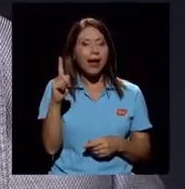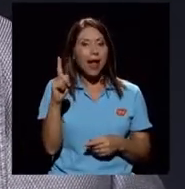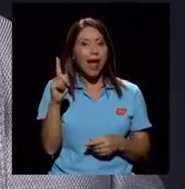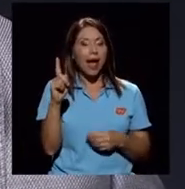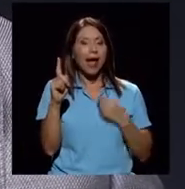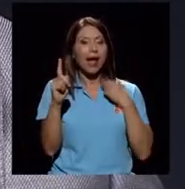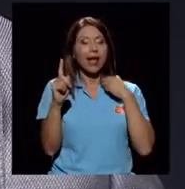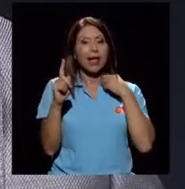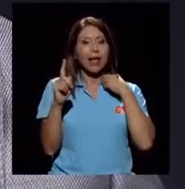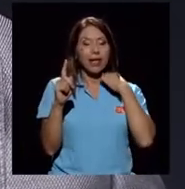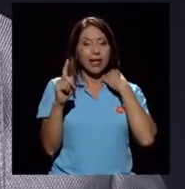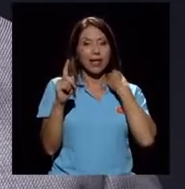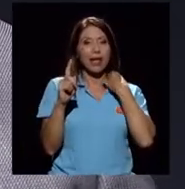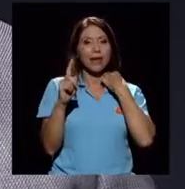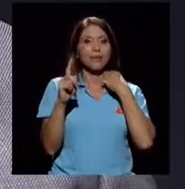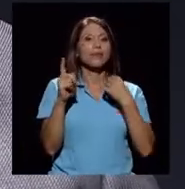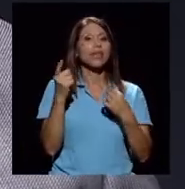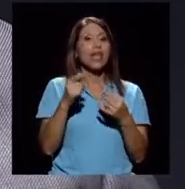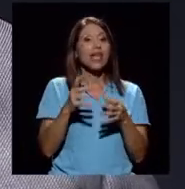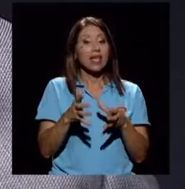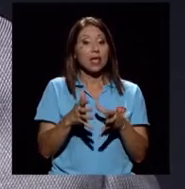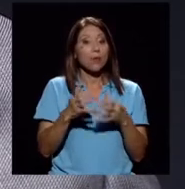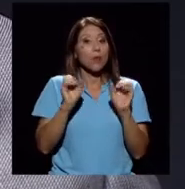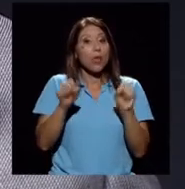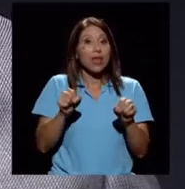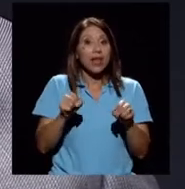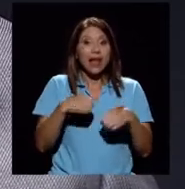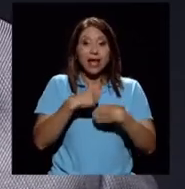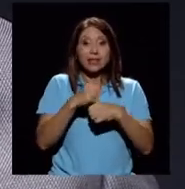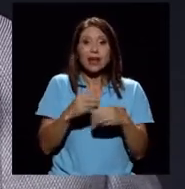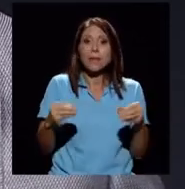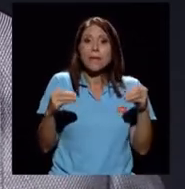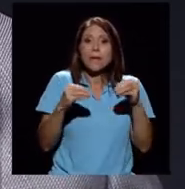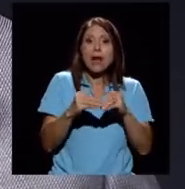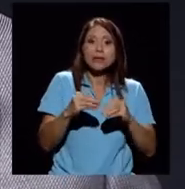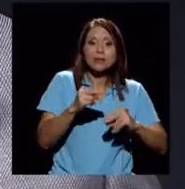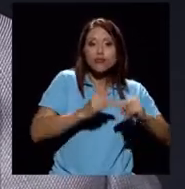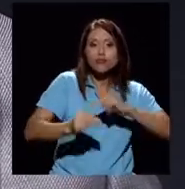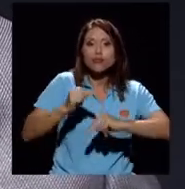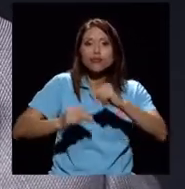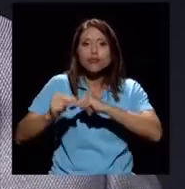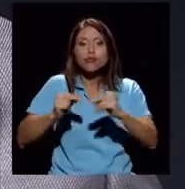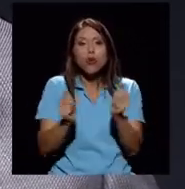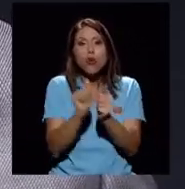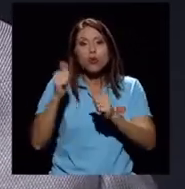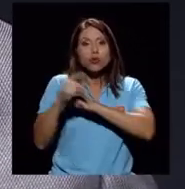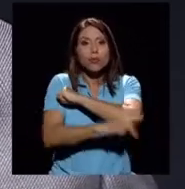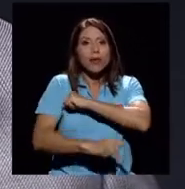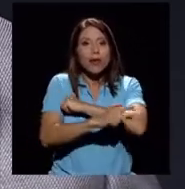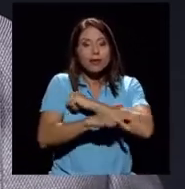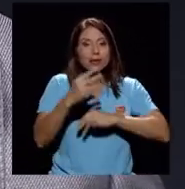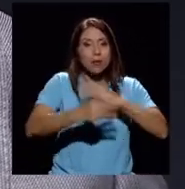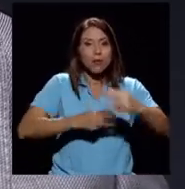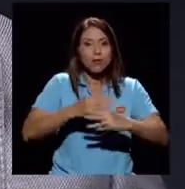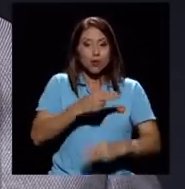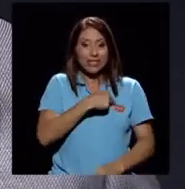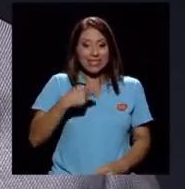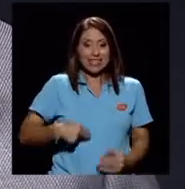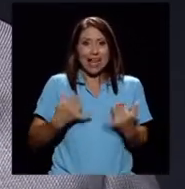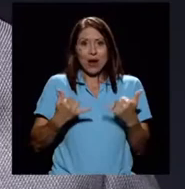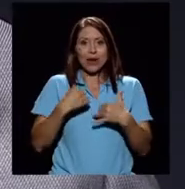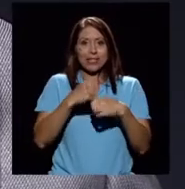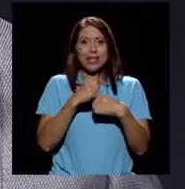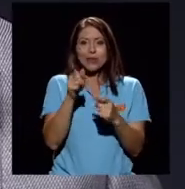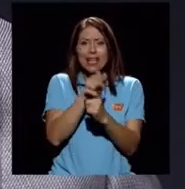incrementar el intercambio comercial con el resto del mundo quien esté haciendo exactamente lo mismo que es eeuu y eeuu